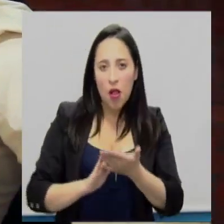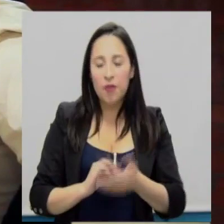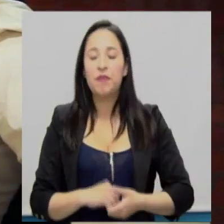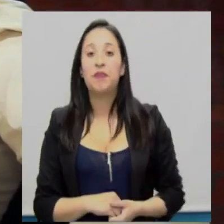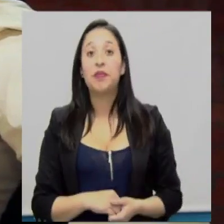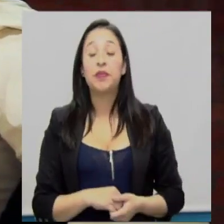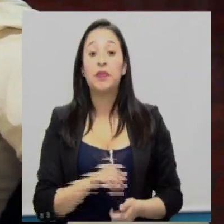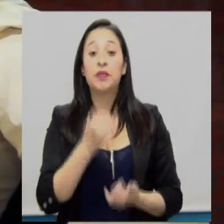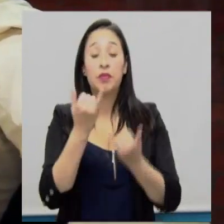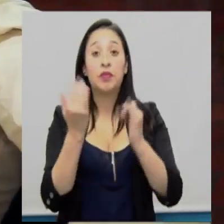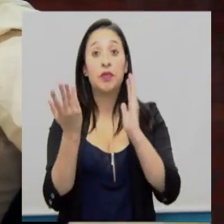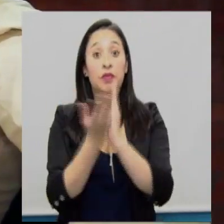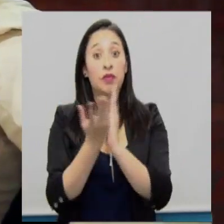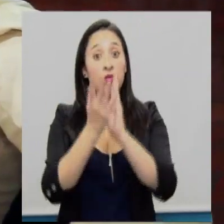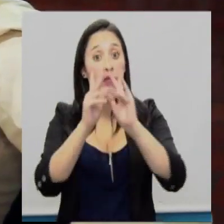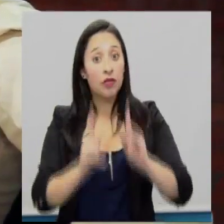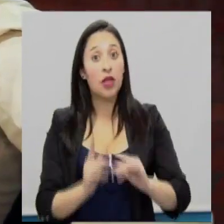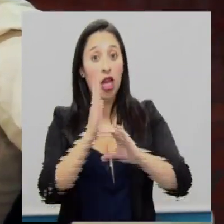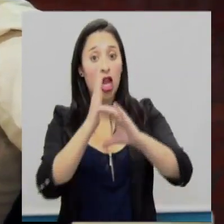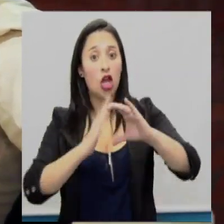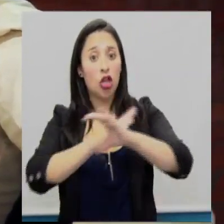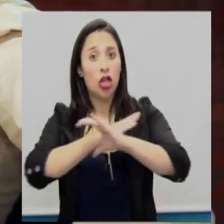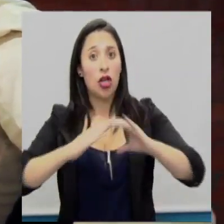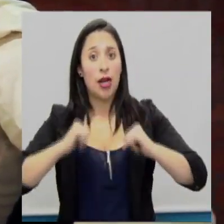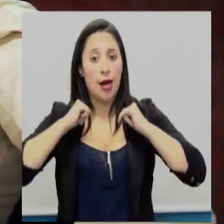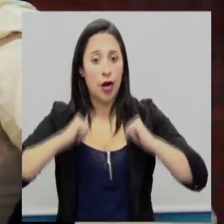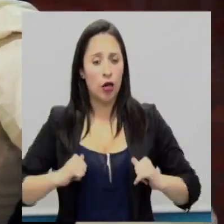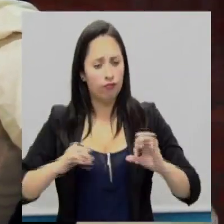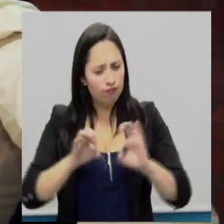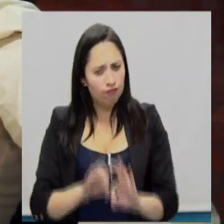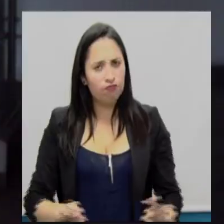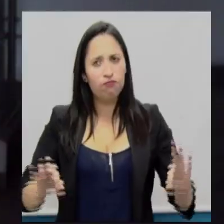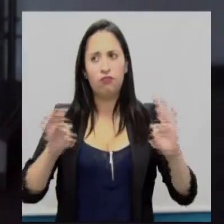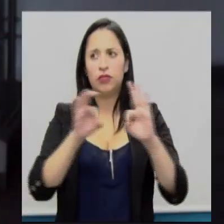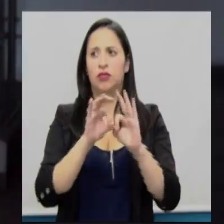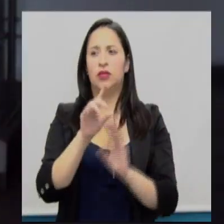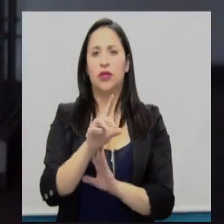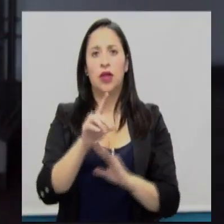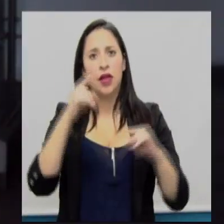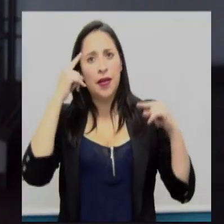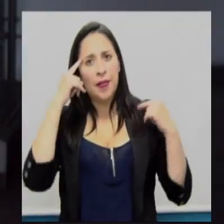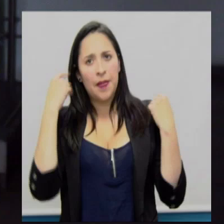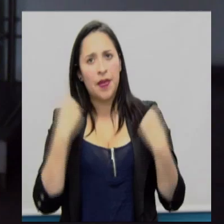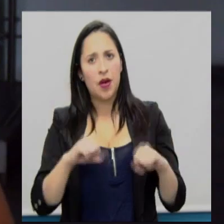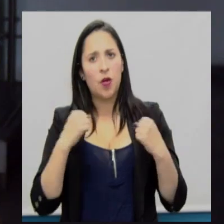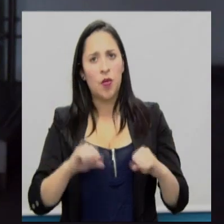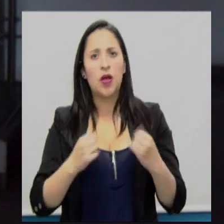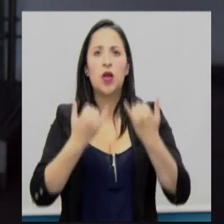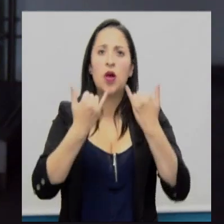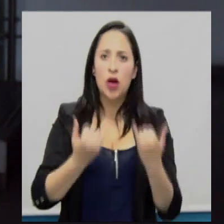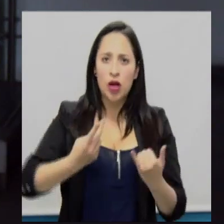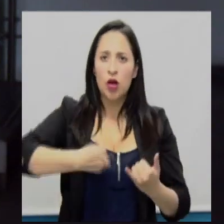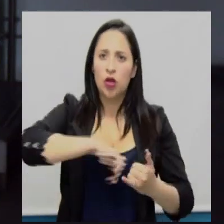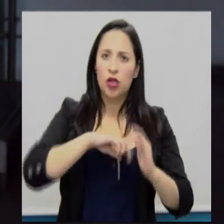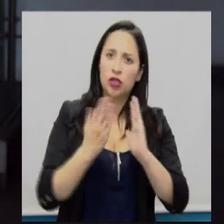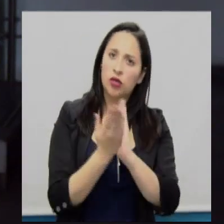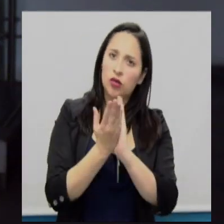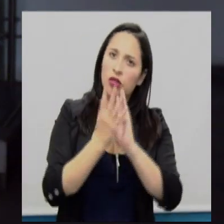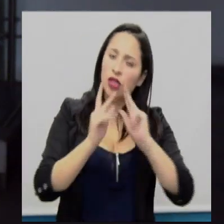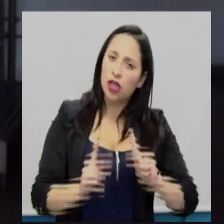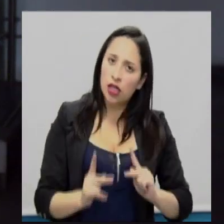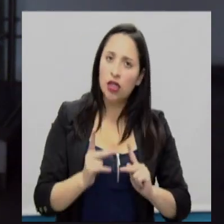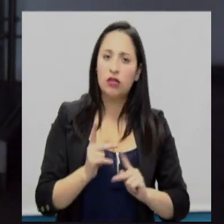su parte, para los estudiantes el papel de la Contraloría ha sido fundamental. Que se están preocupando más por lo que estamos viendo